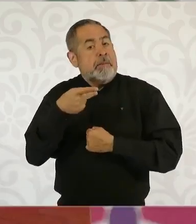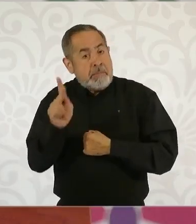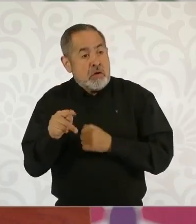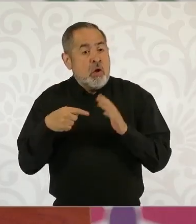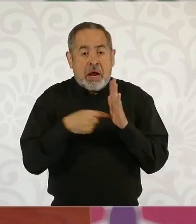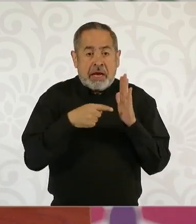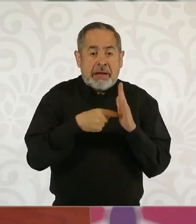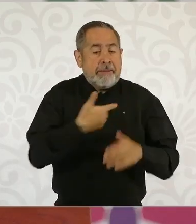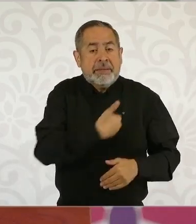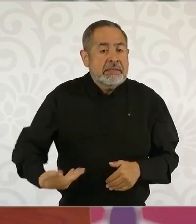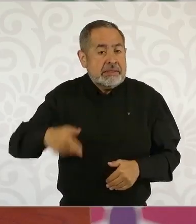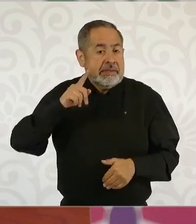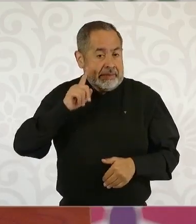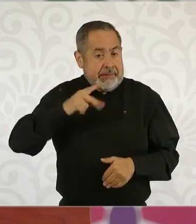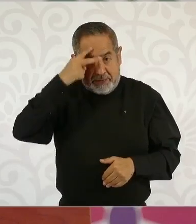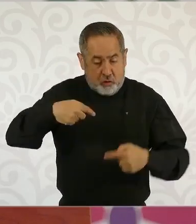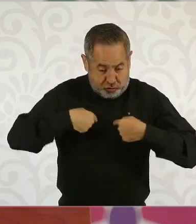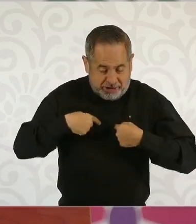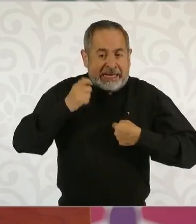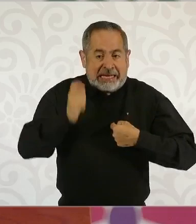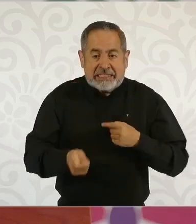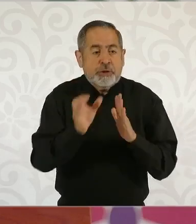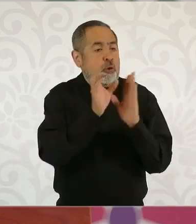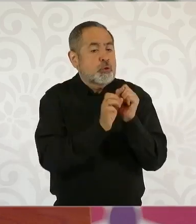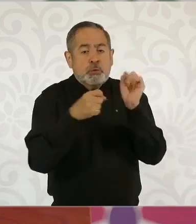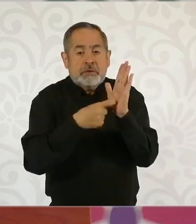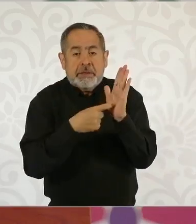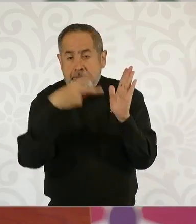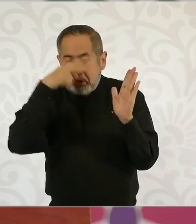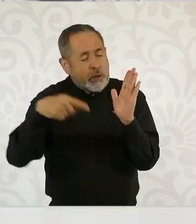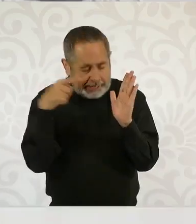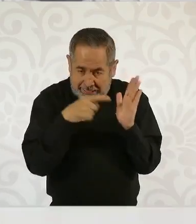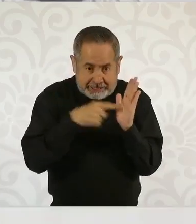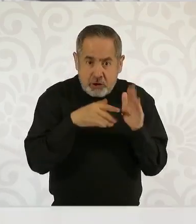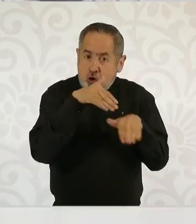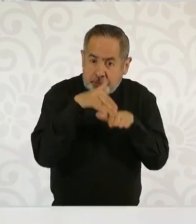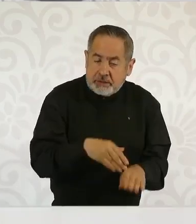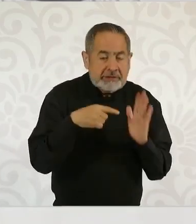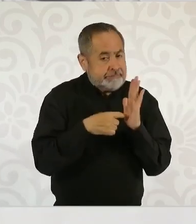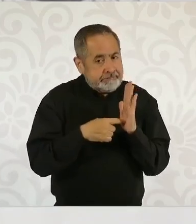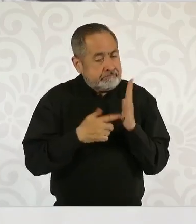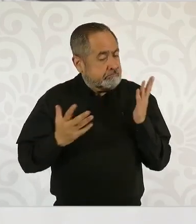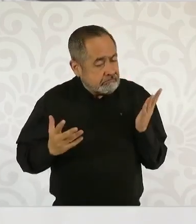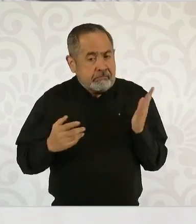de la presidenta de México tiene que ver con la Constitución de la República y con lo que ha sido